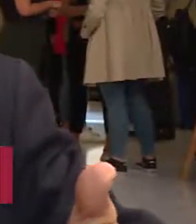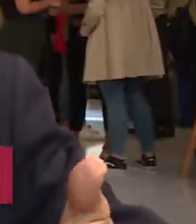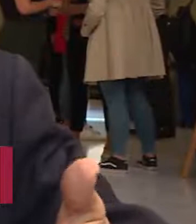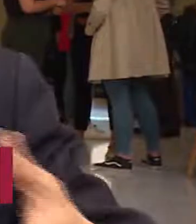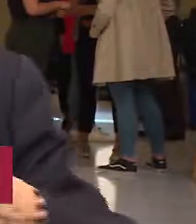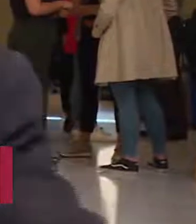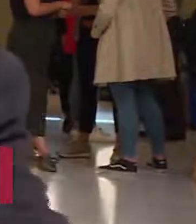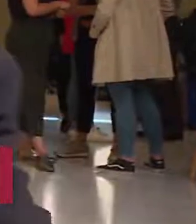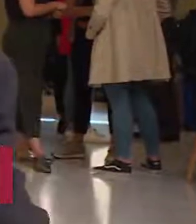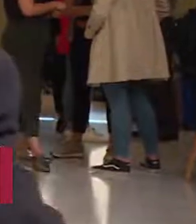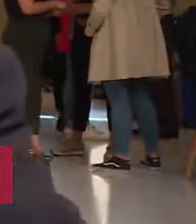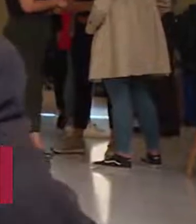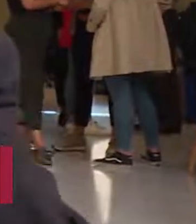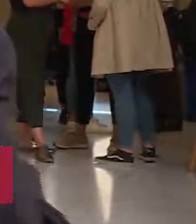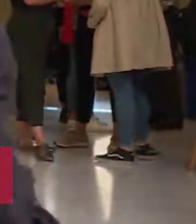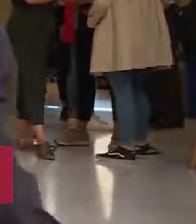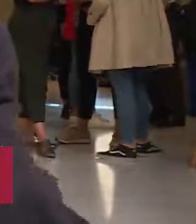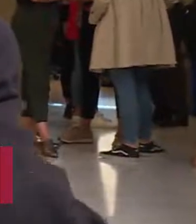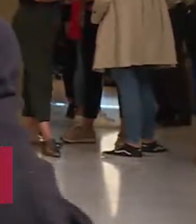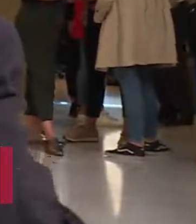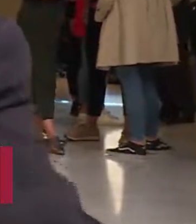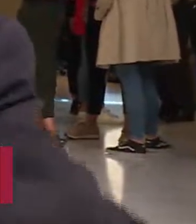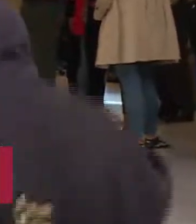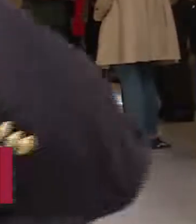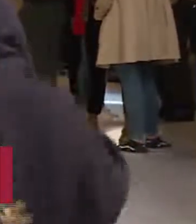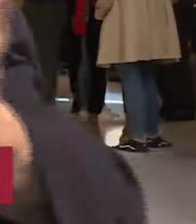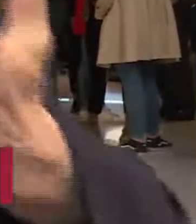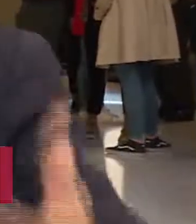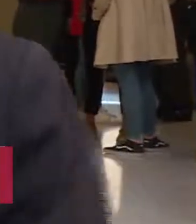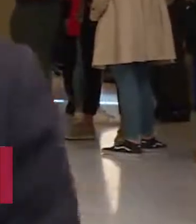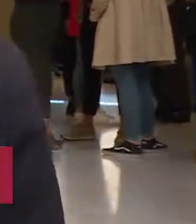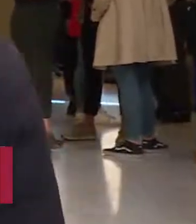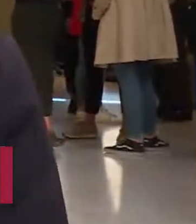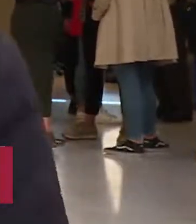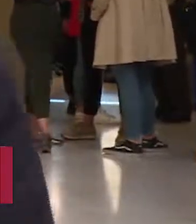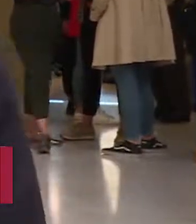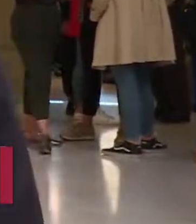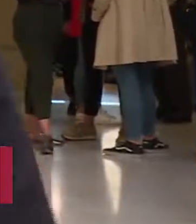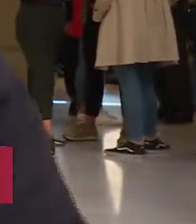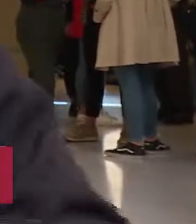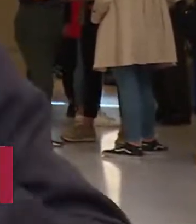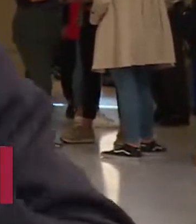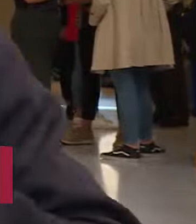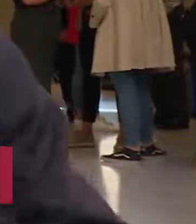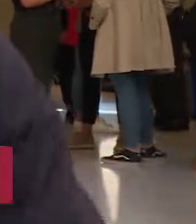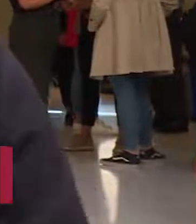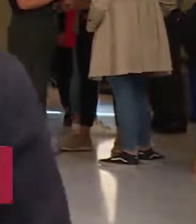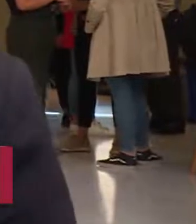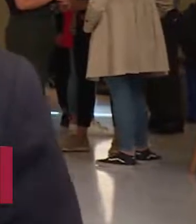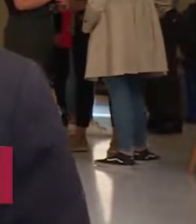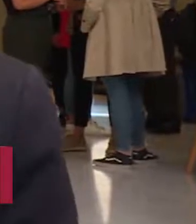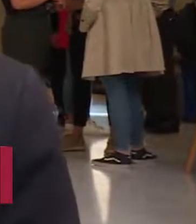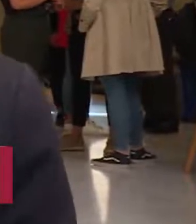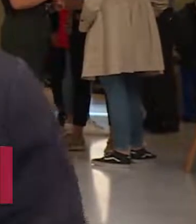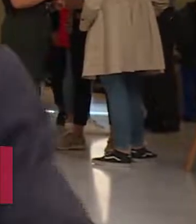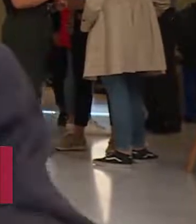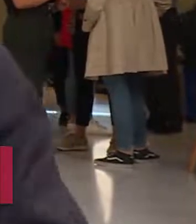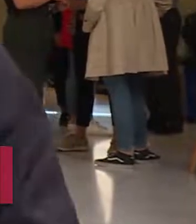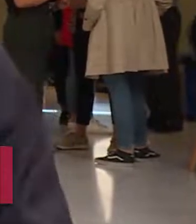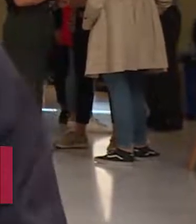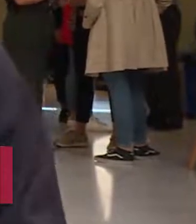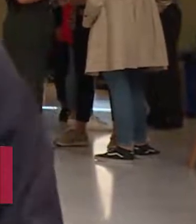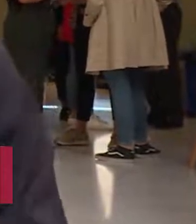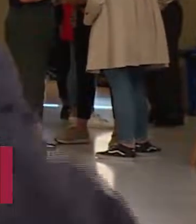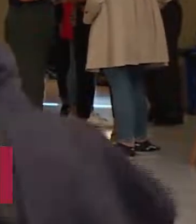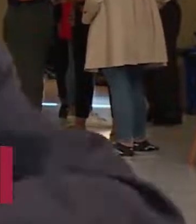justicia, armando toda una cosa para culpar a los mapuches. También a uno le da odio eso, y